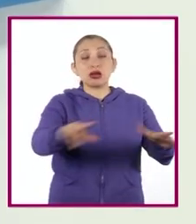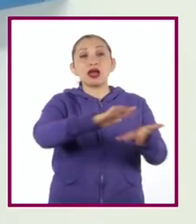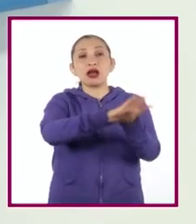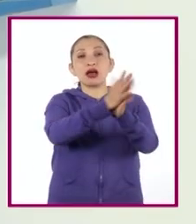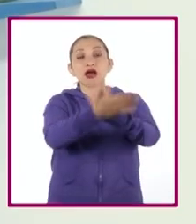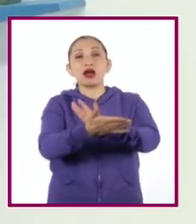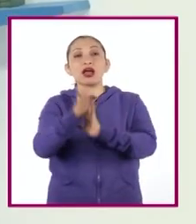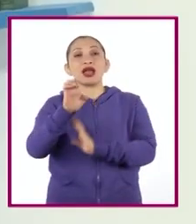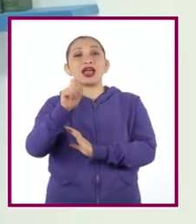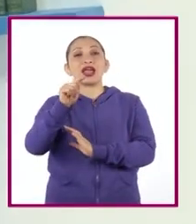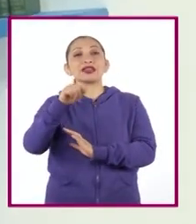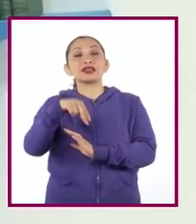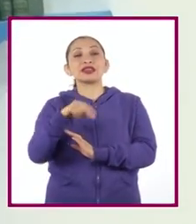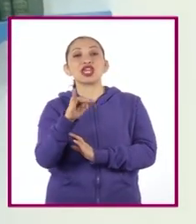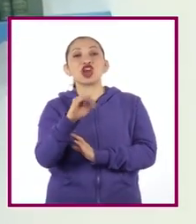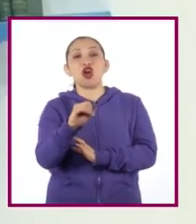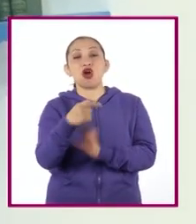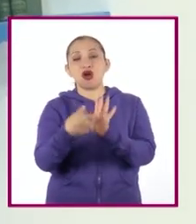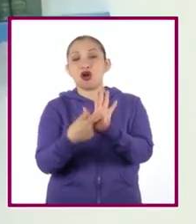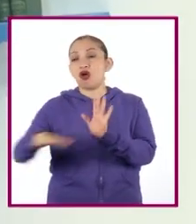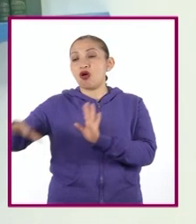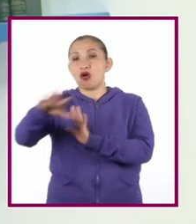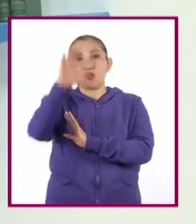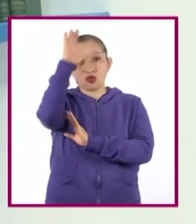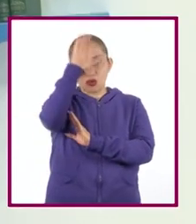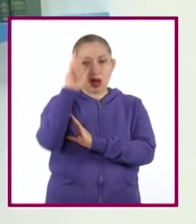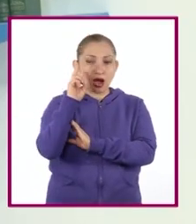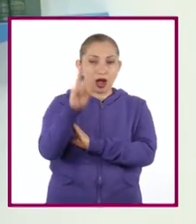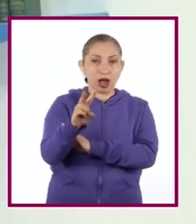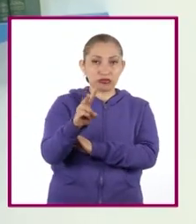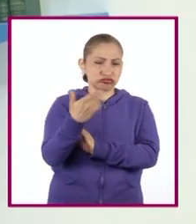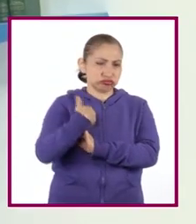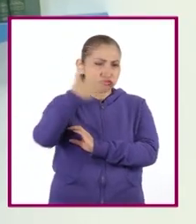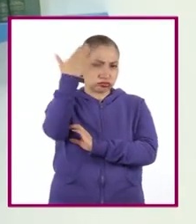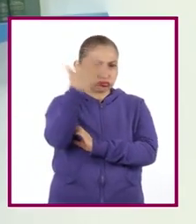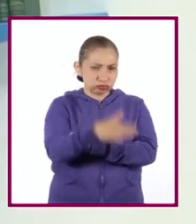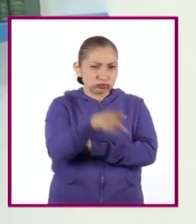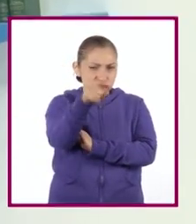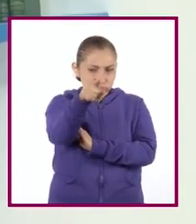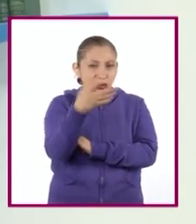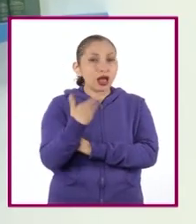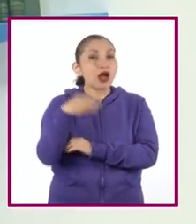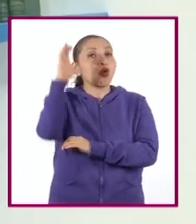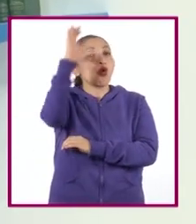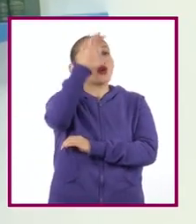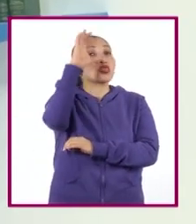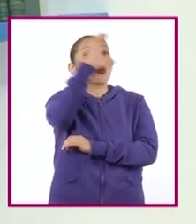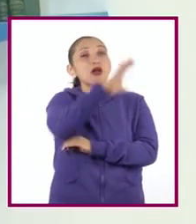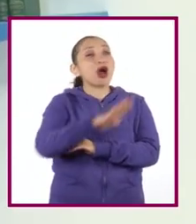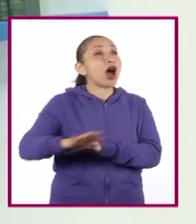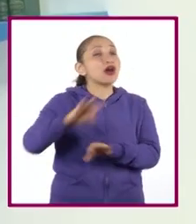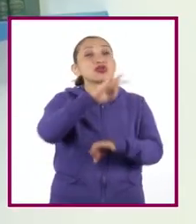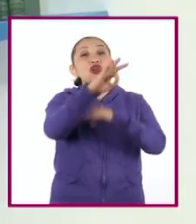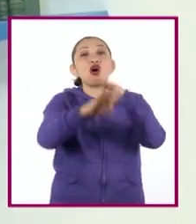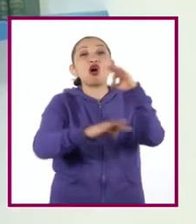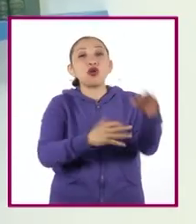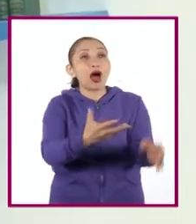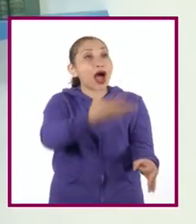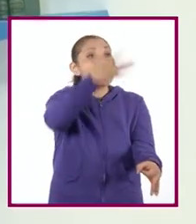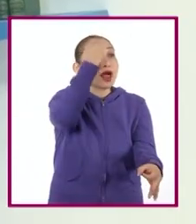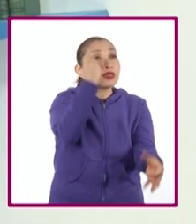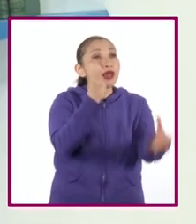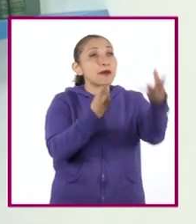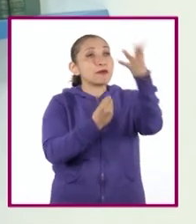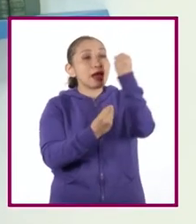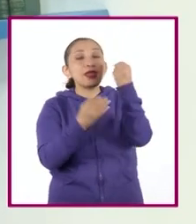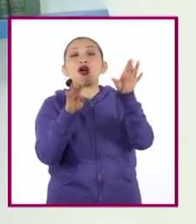y se manifestó en el ámbito cultural. Como sabrán, la cultura es todo lo que hemos aprendido por